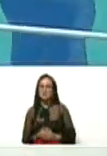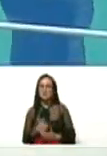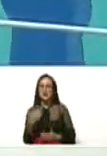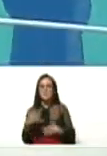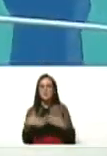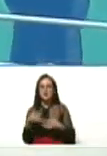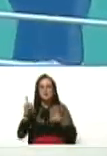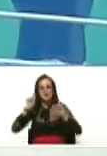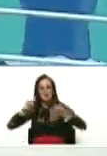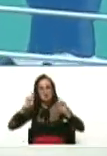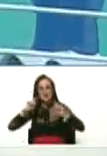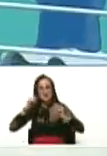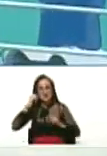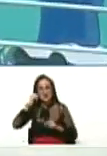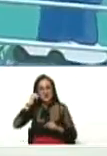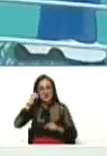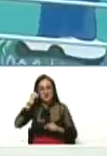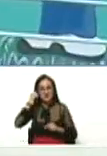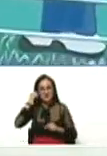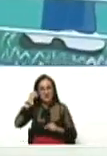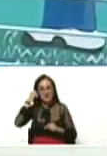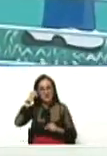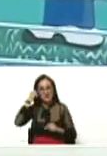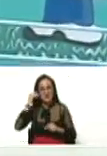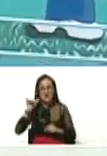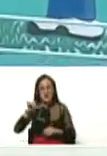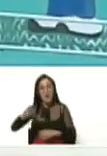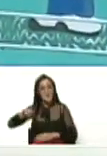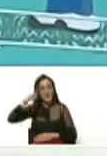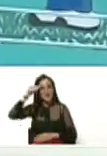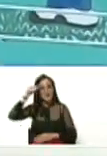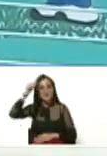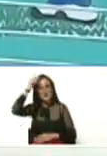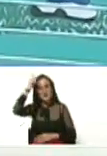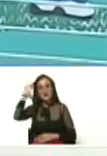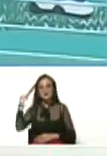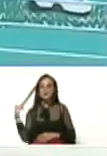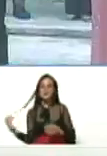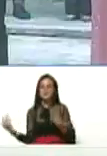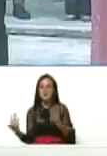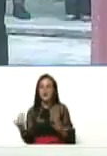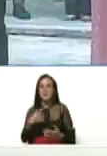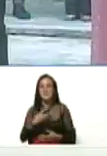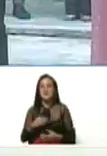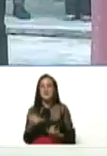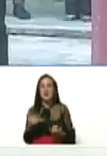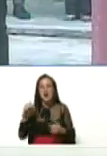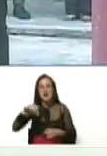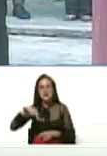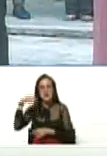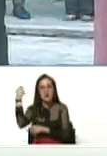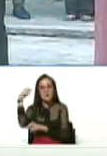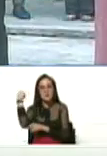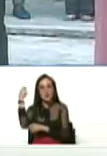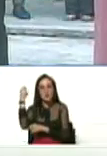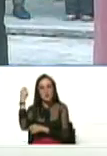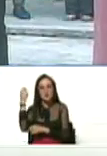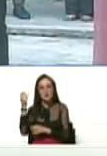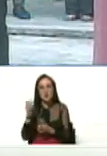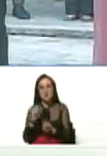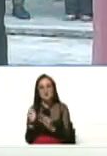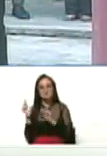de enseñanza aprendizaje. Así que bueno, presidente, desde aquí de San Fernando de Apure le devuelvo